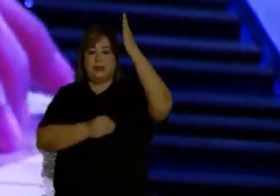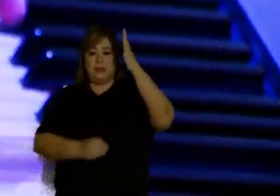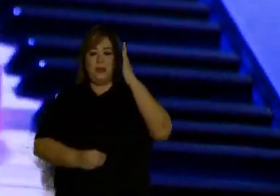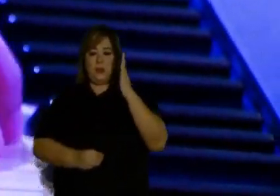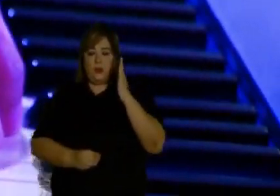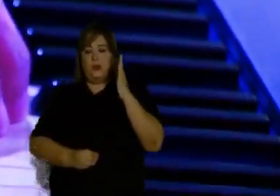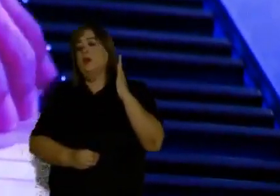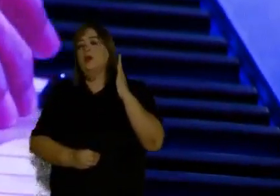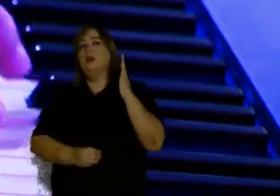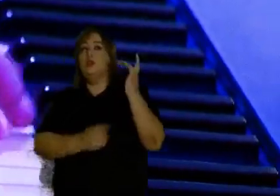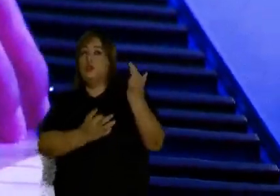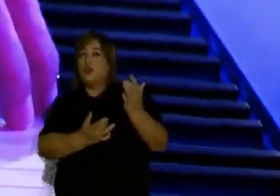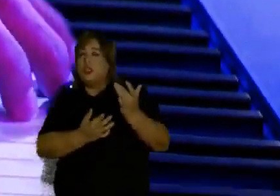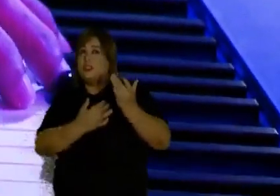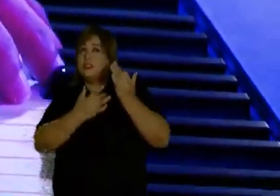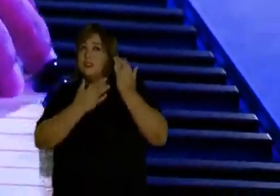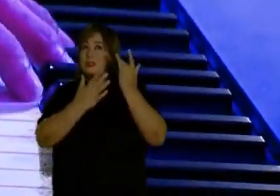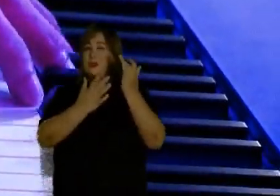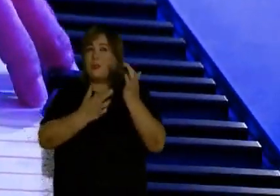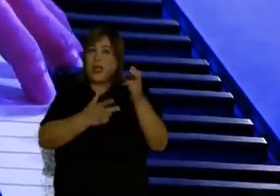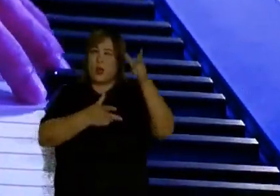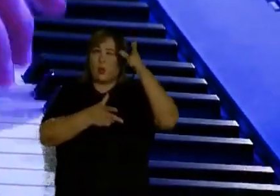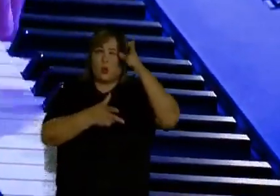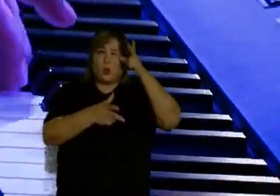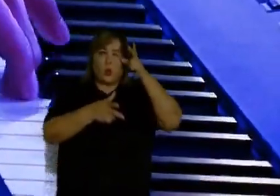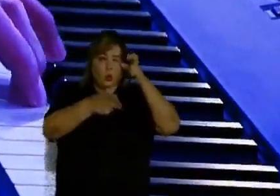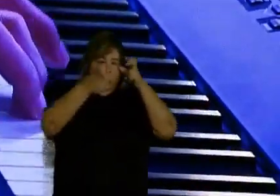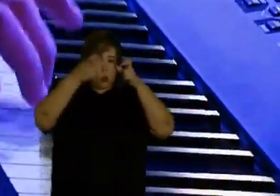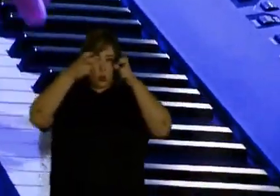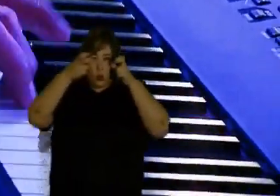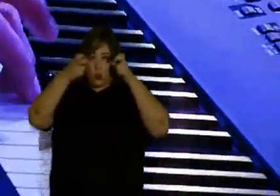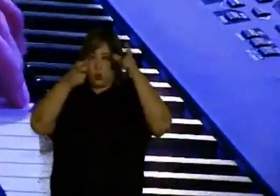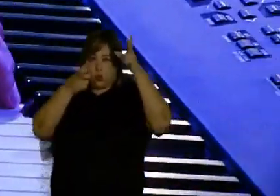que espera de beber de ti.